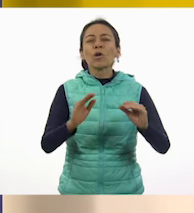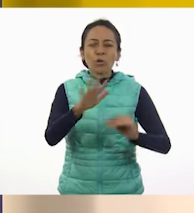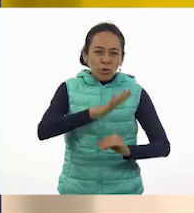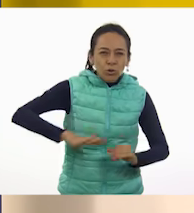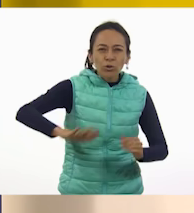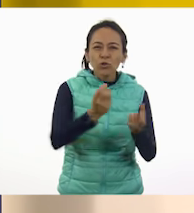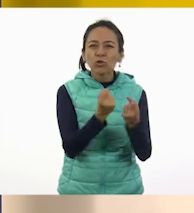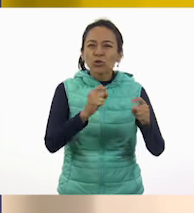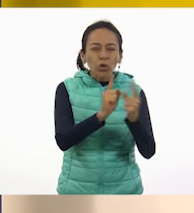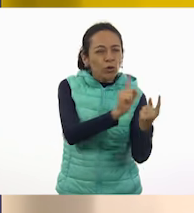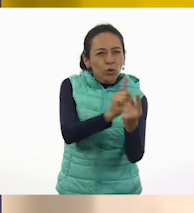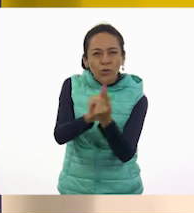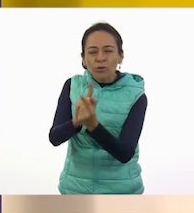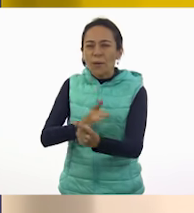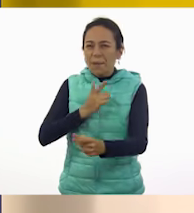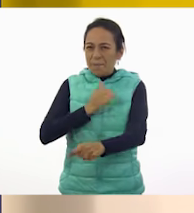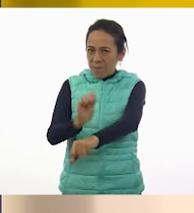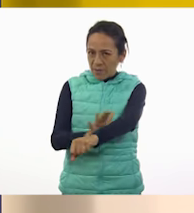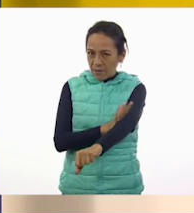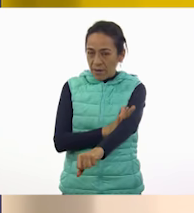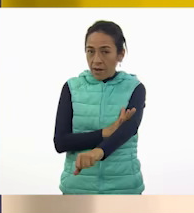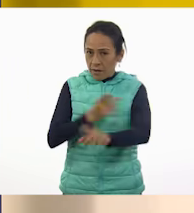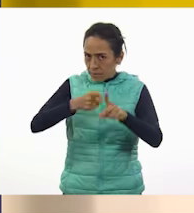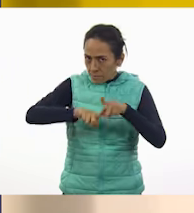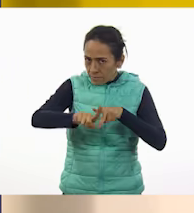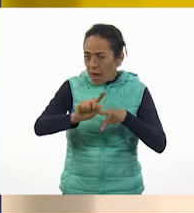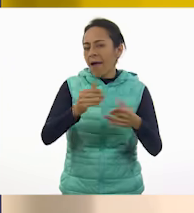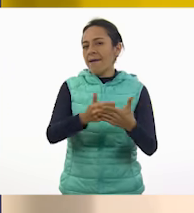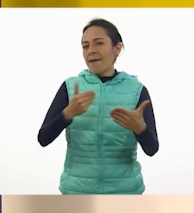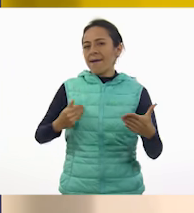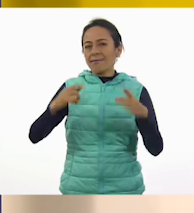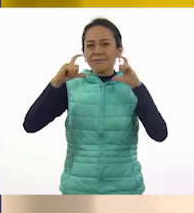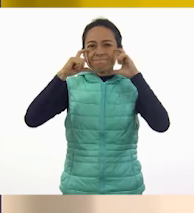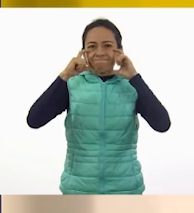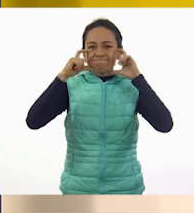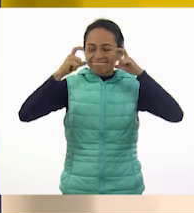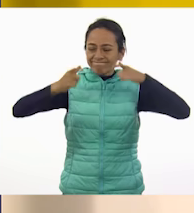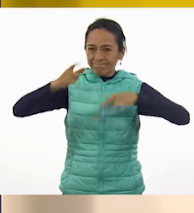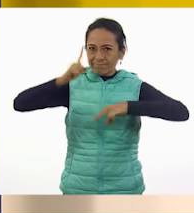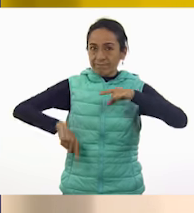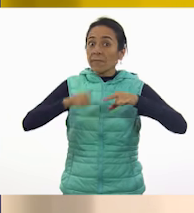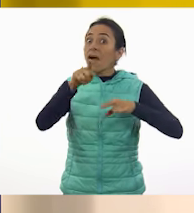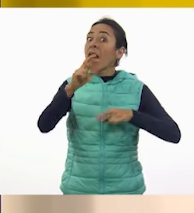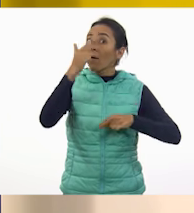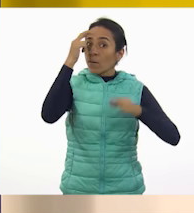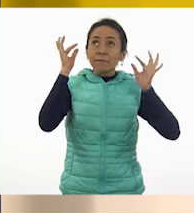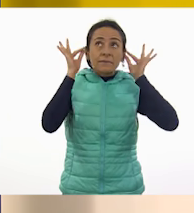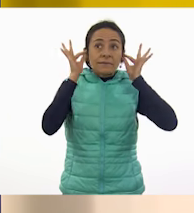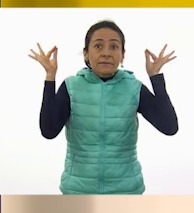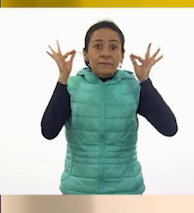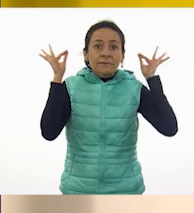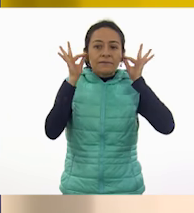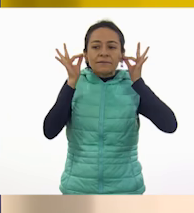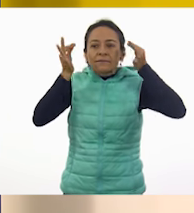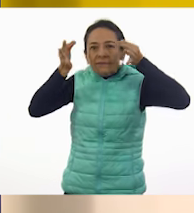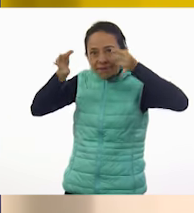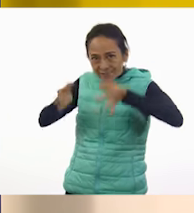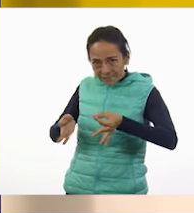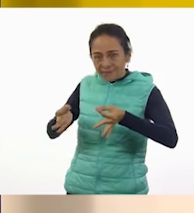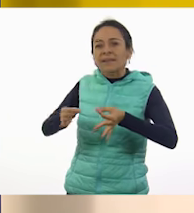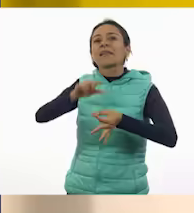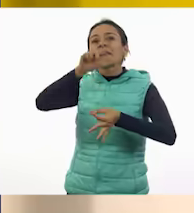me voy a quitar el cubrebocas. Te recuerdo tomarlo por los resortes y guardarlo en una bolsita para que no se te